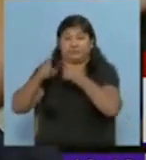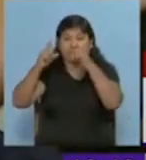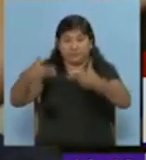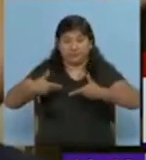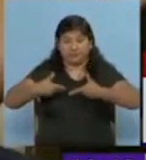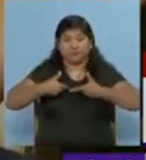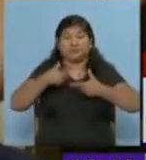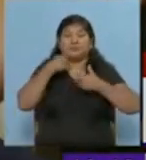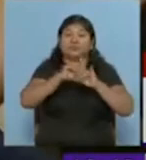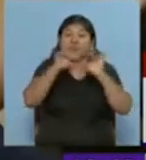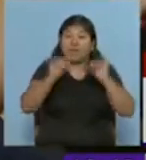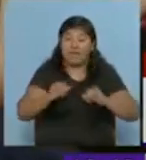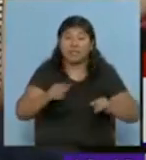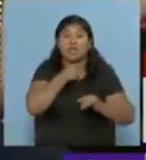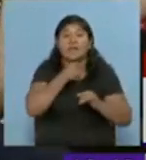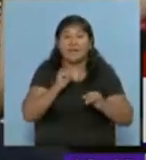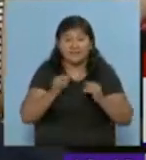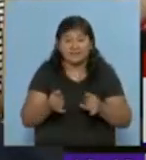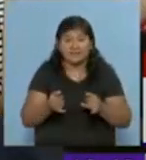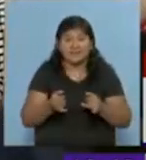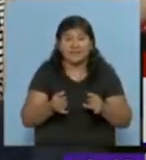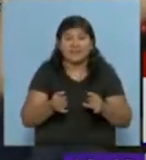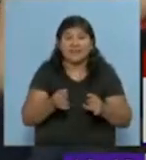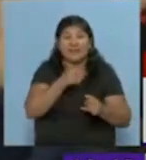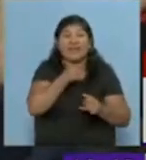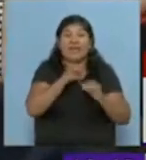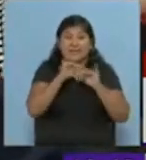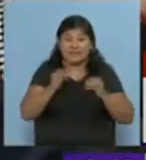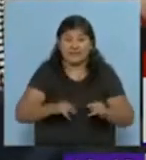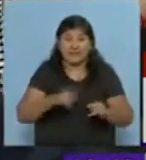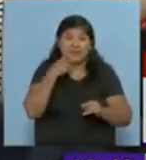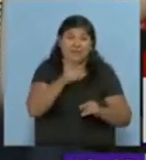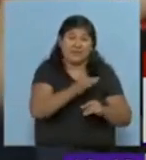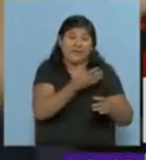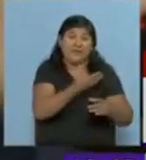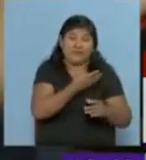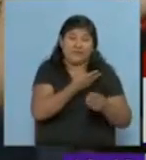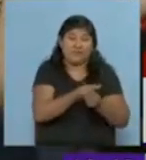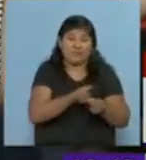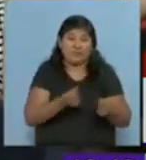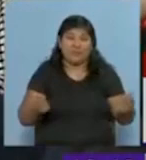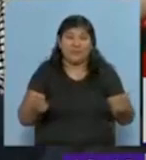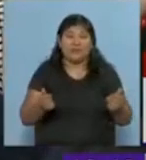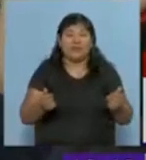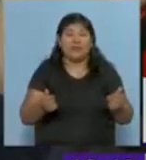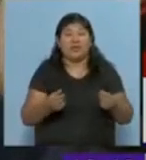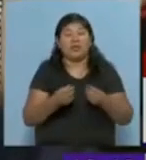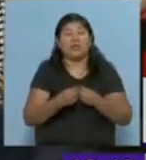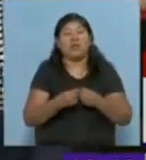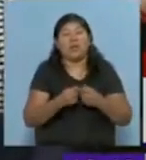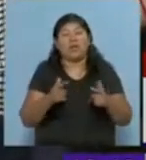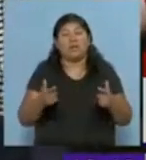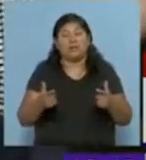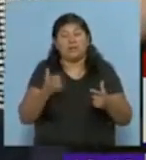que para el mes de marzo, bueno, ustedes saben que ya febrero ha sido liquidado porque no había muchos días hábiles y